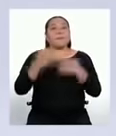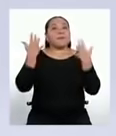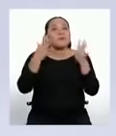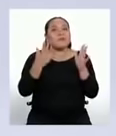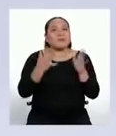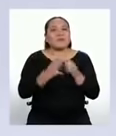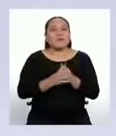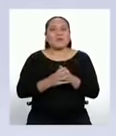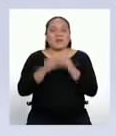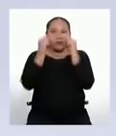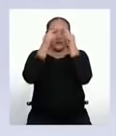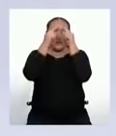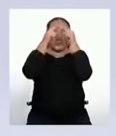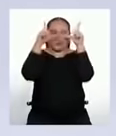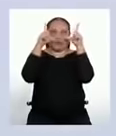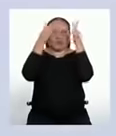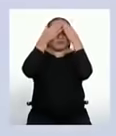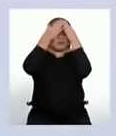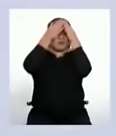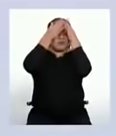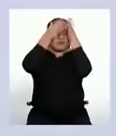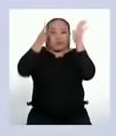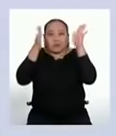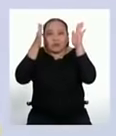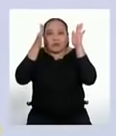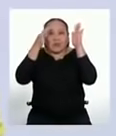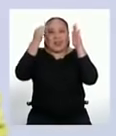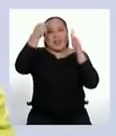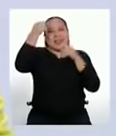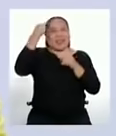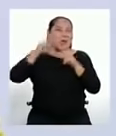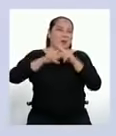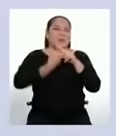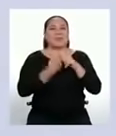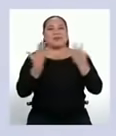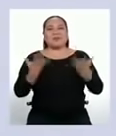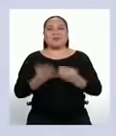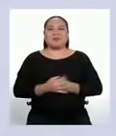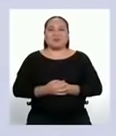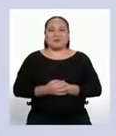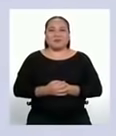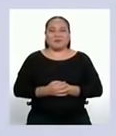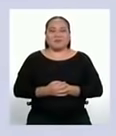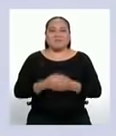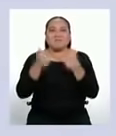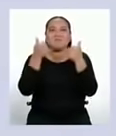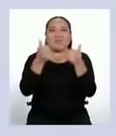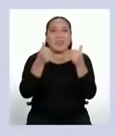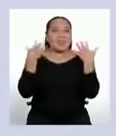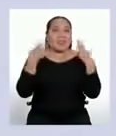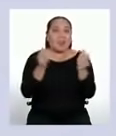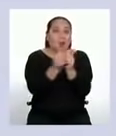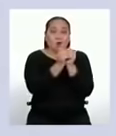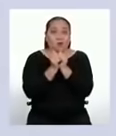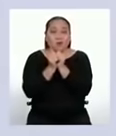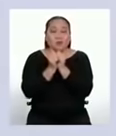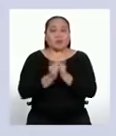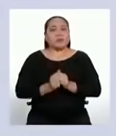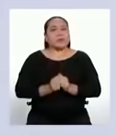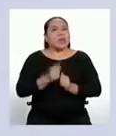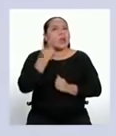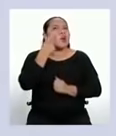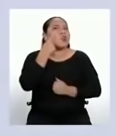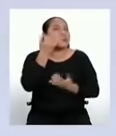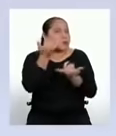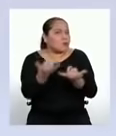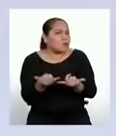sí, despertemos todos nuestros sentidos, activemos nuestra mente y comencemos. Genial, ya estamos todos juntos. ¿Saben qué